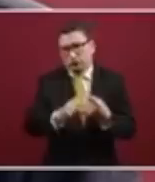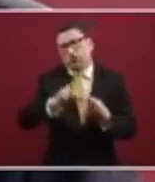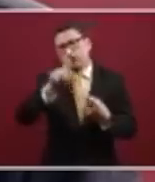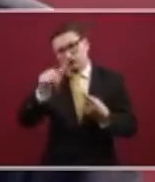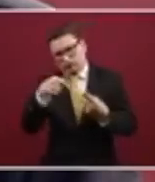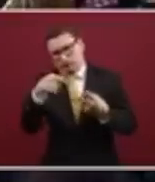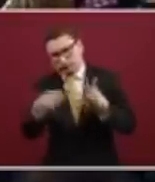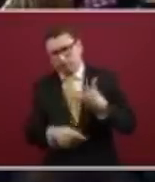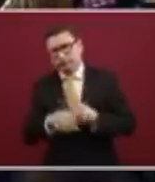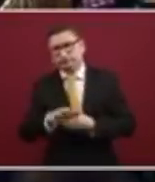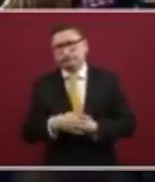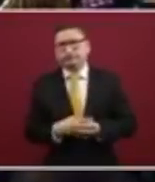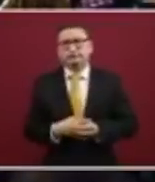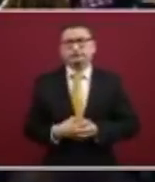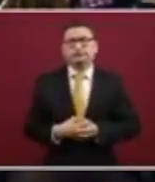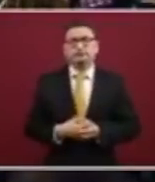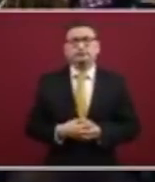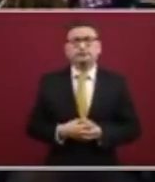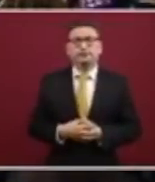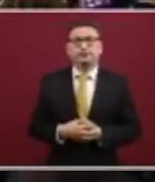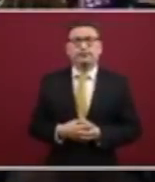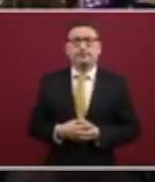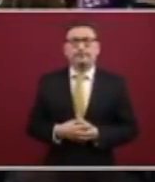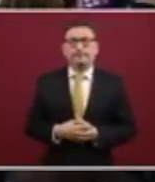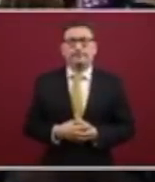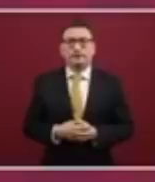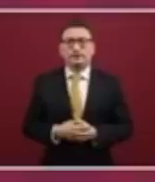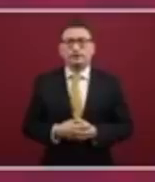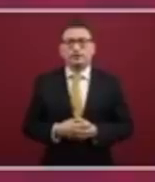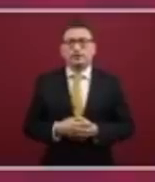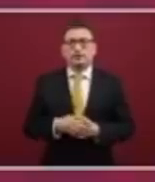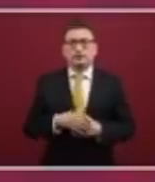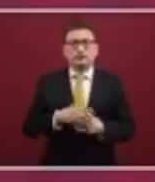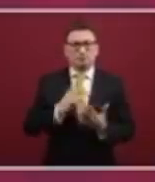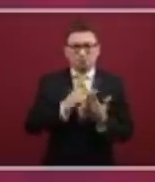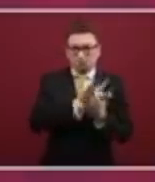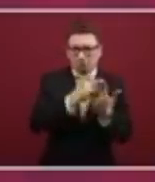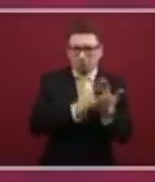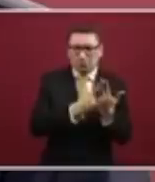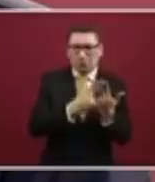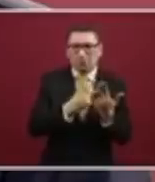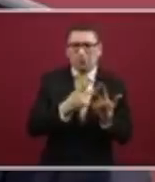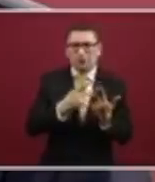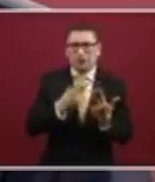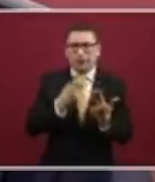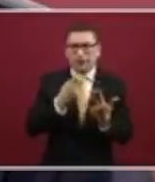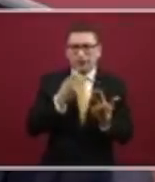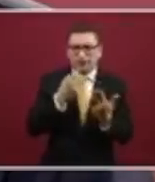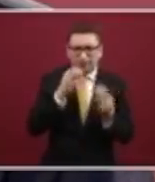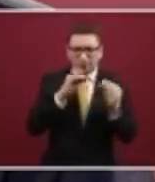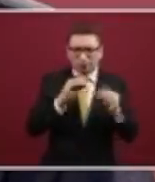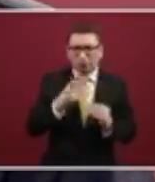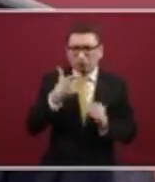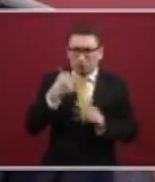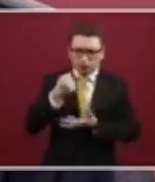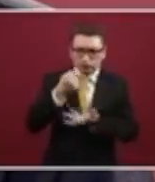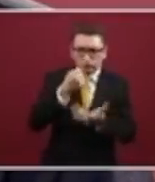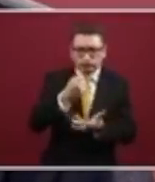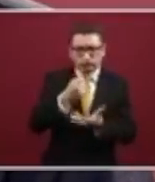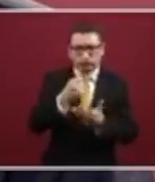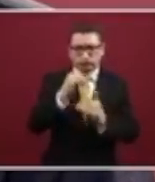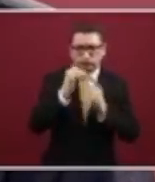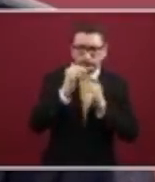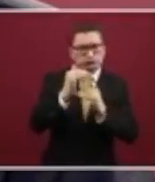el subsecretario. No hay límite para estos programas. Todo lo que se requiera de